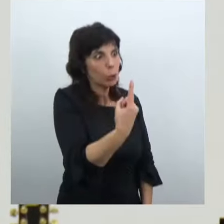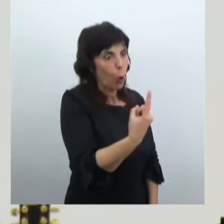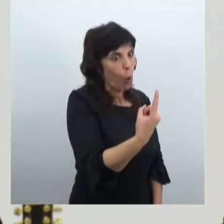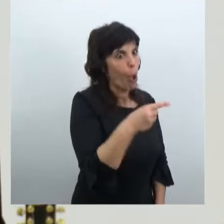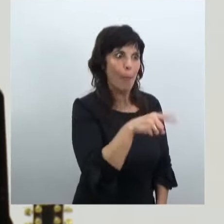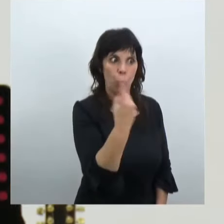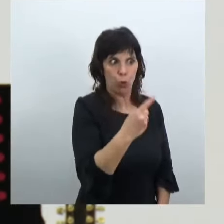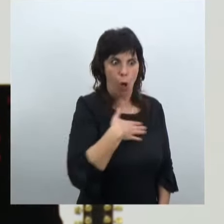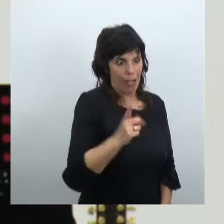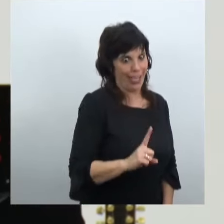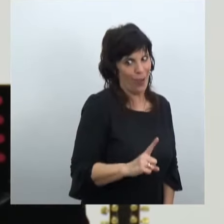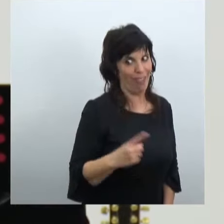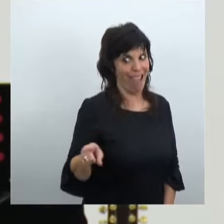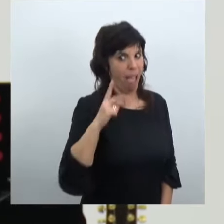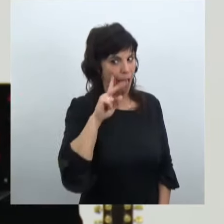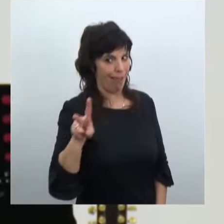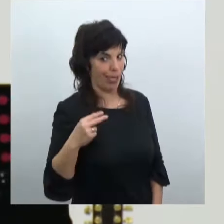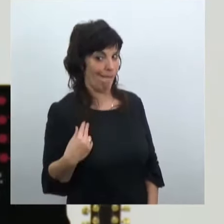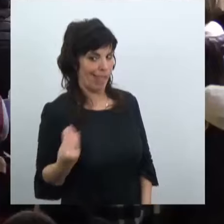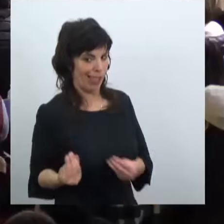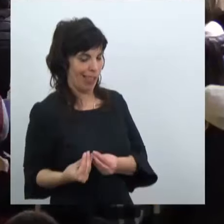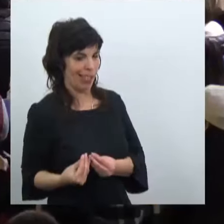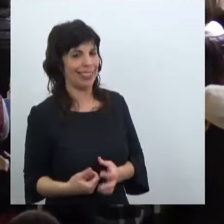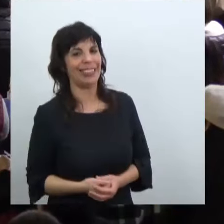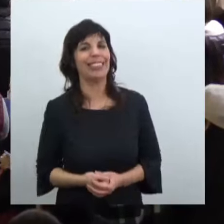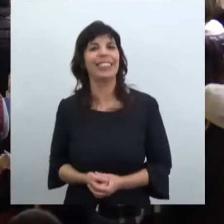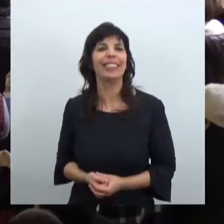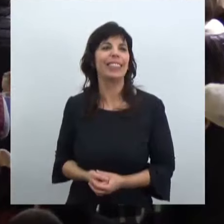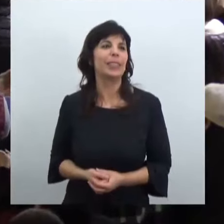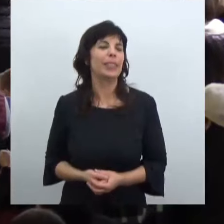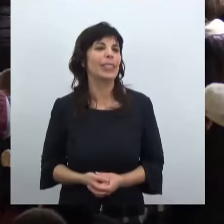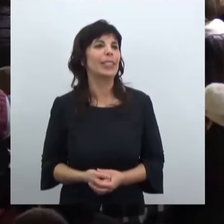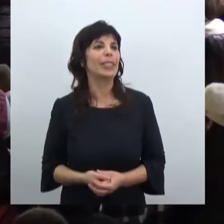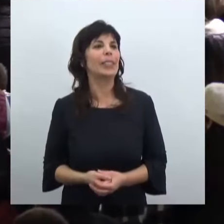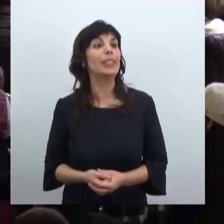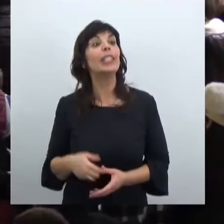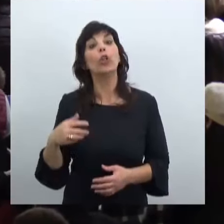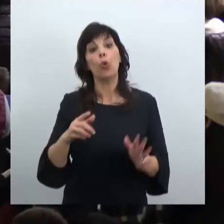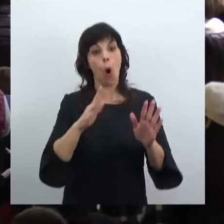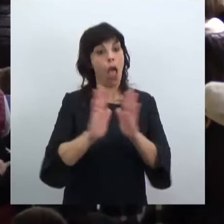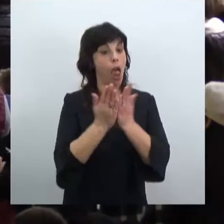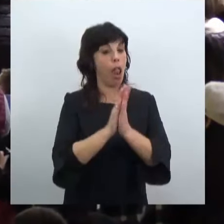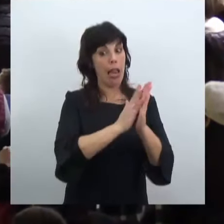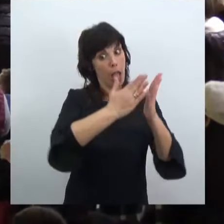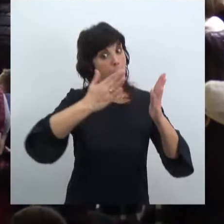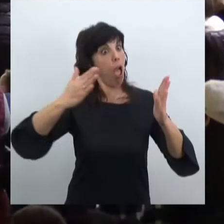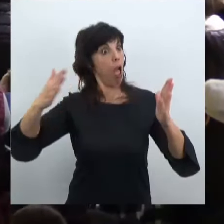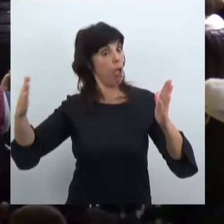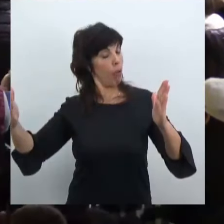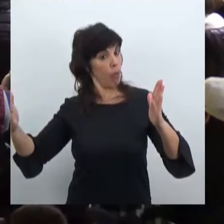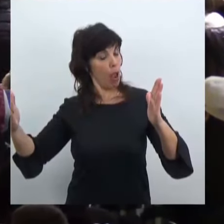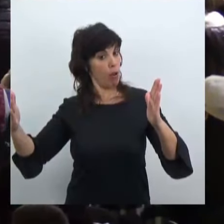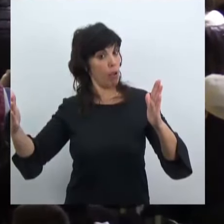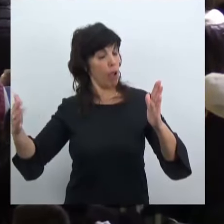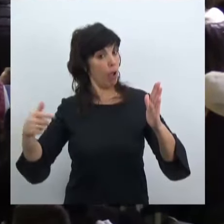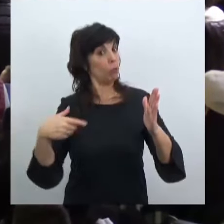o hemos preparado esto aquí afuera, ¿de acuerdo? Los podéis adquirir. Que nadie vaya y diga, el pastor me ha dicho que es gratuito. De esto